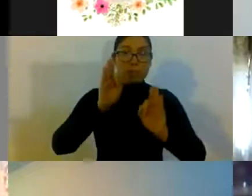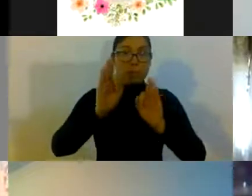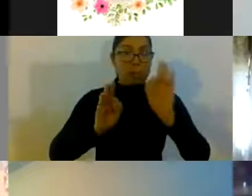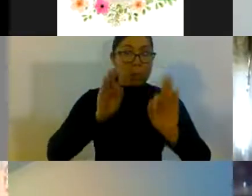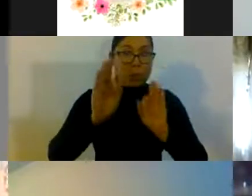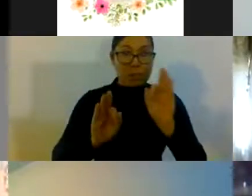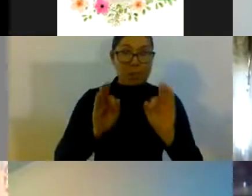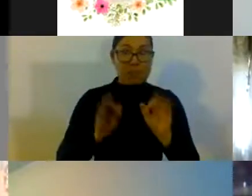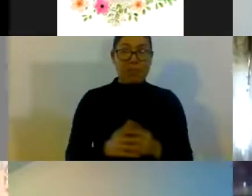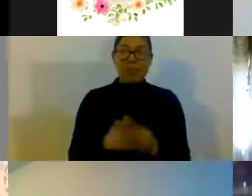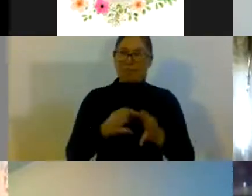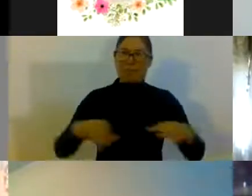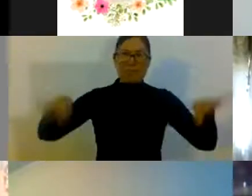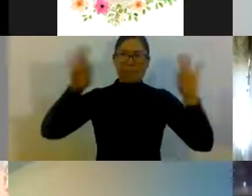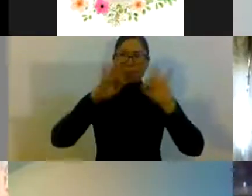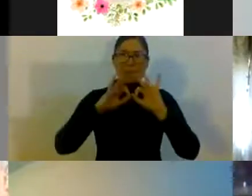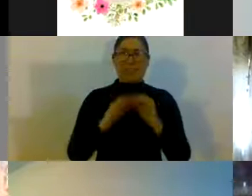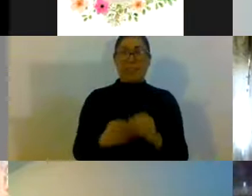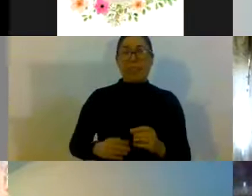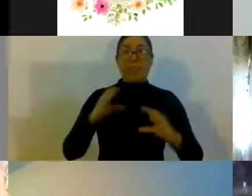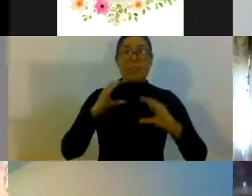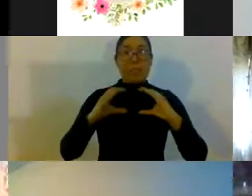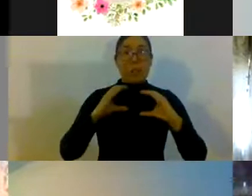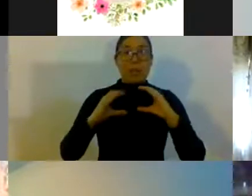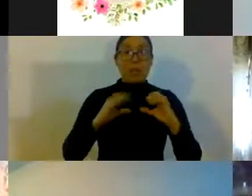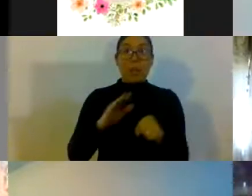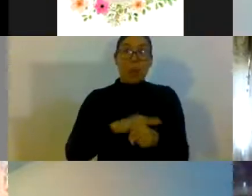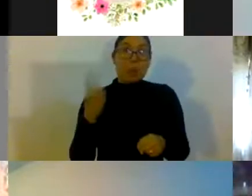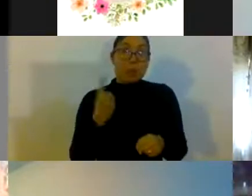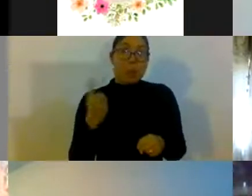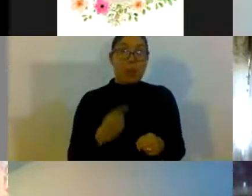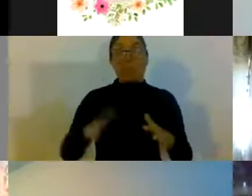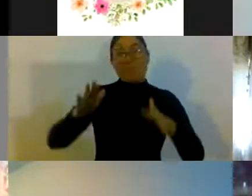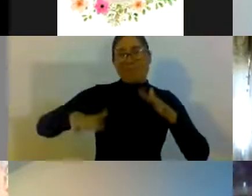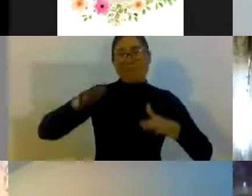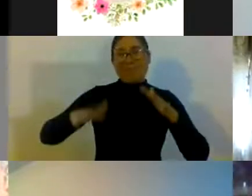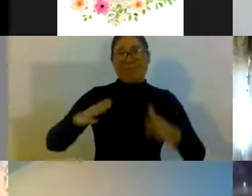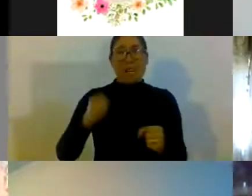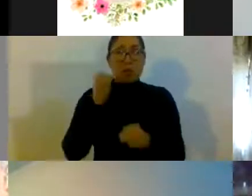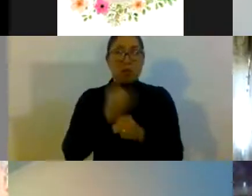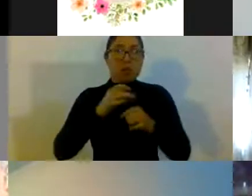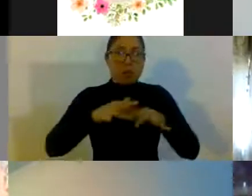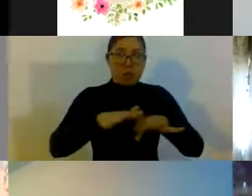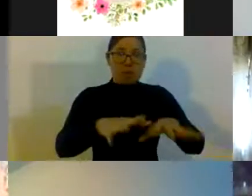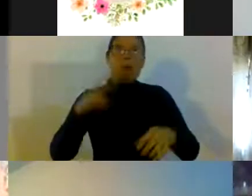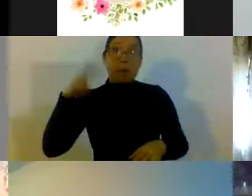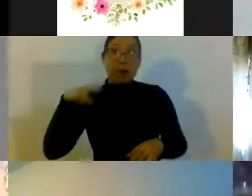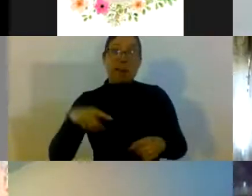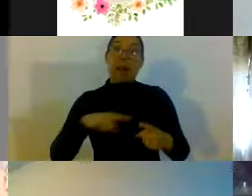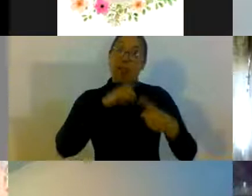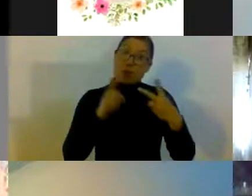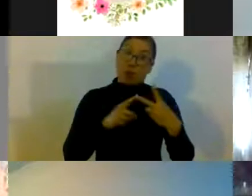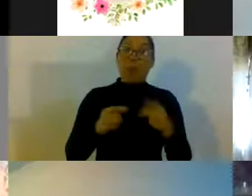información no verídica. Y qué bueno si también desde el vínculo, también desde la primera infancia,